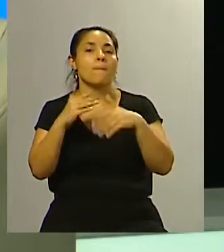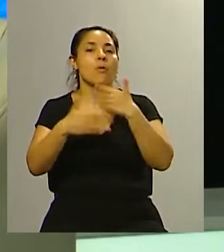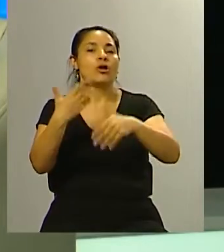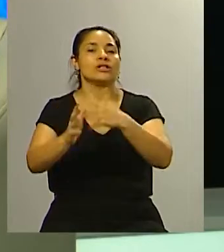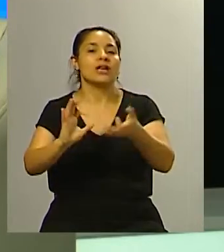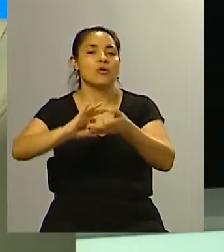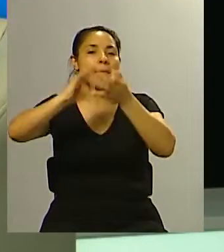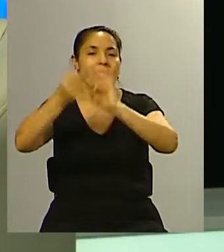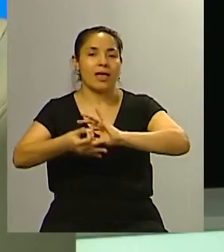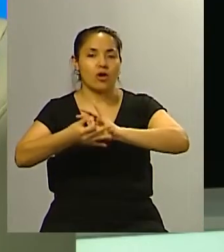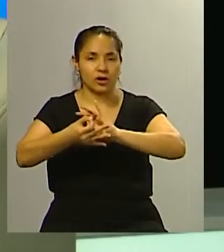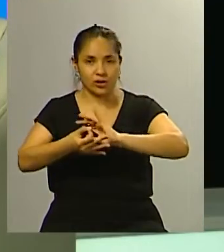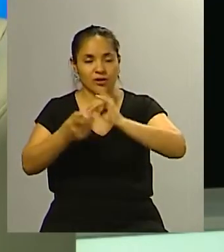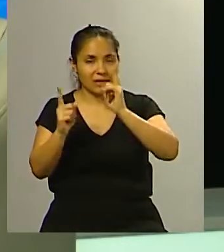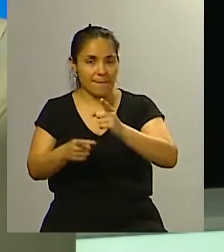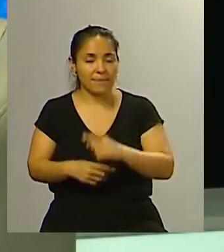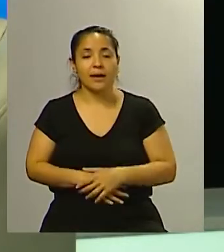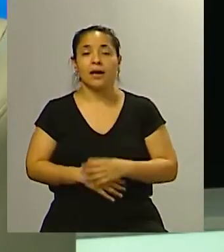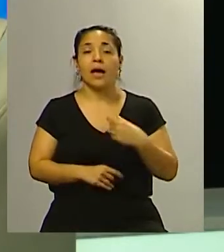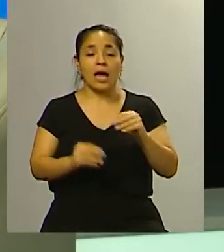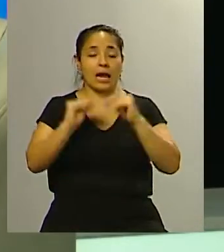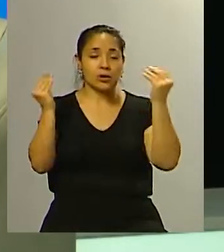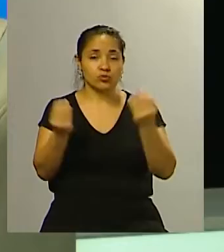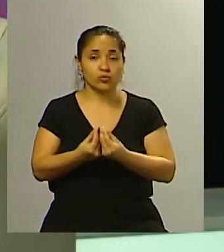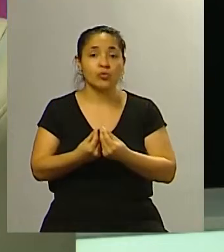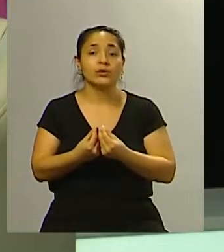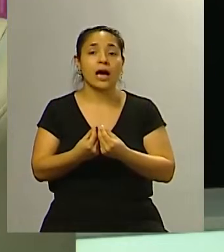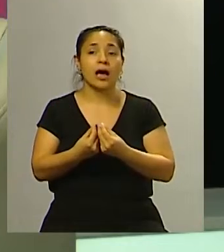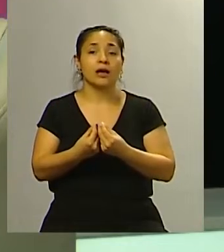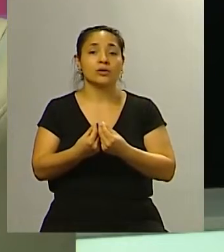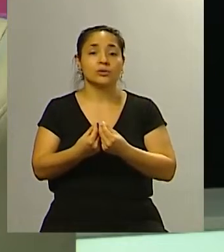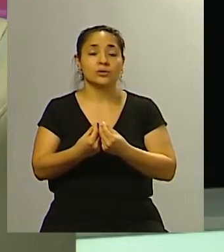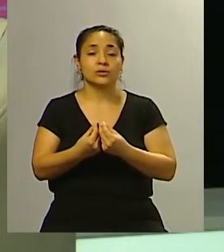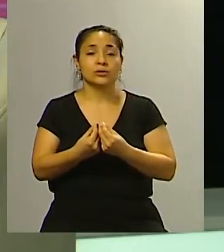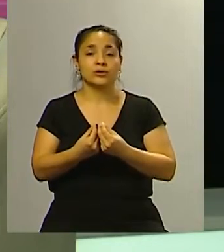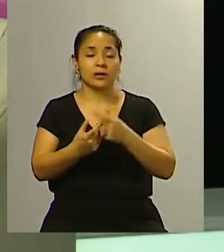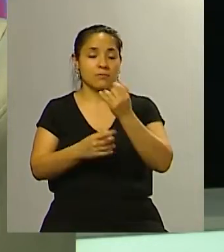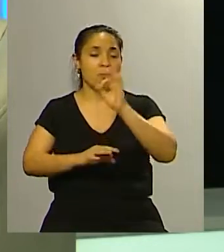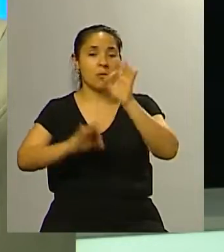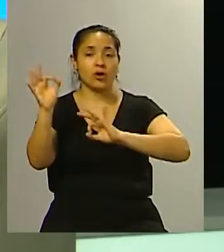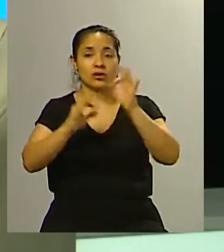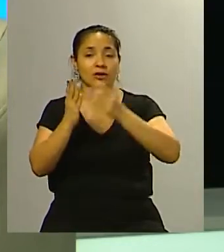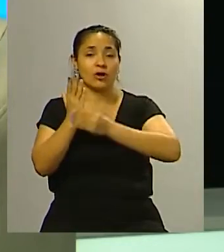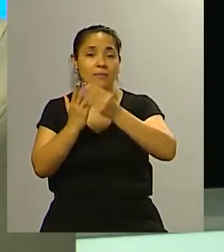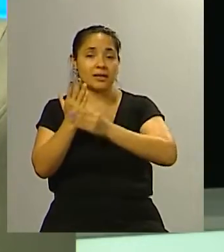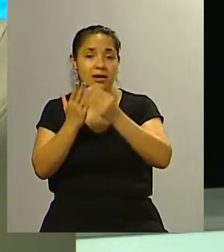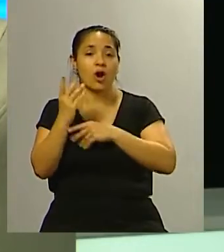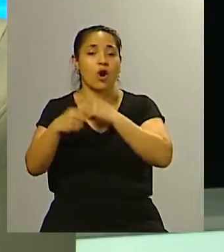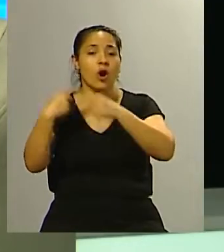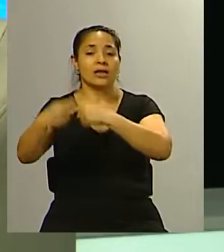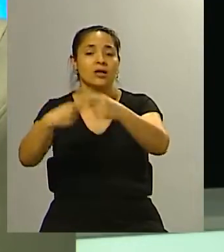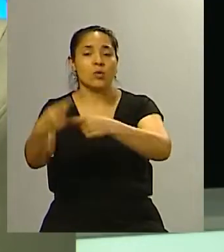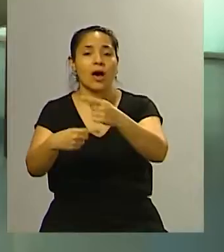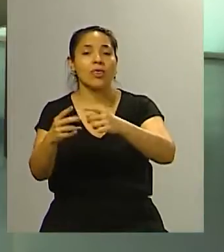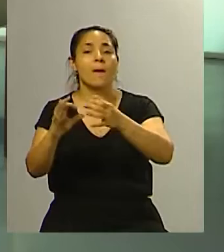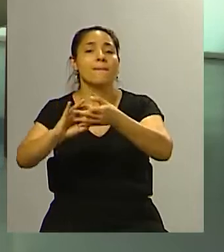Entonces, los resultados que pudimos tener, de hecho, fuimos parte de un proyecto del Ministerio que se llama de continuidad pedagógica,